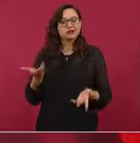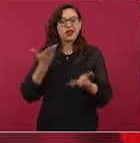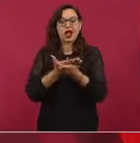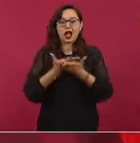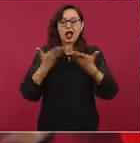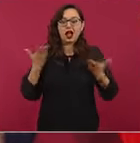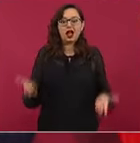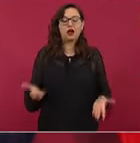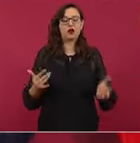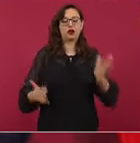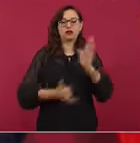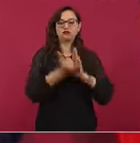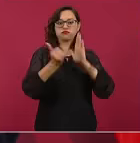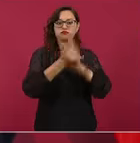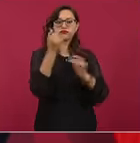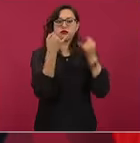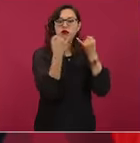contra las obras,